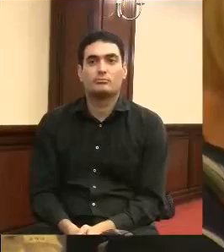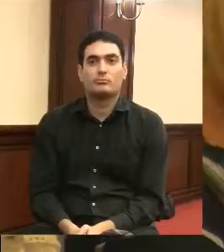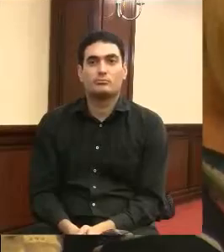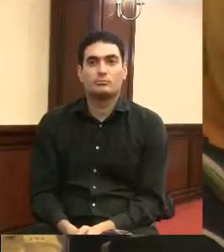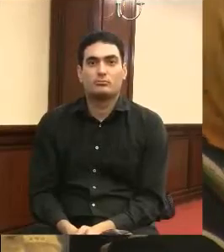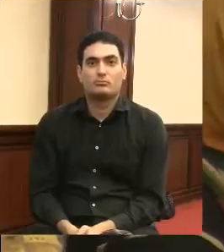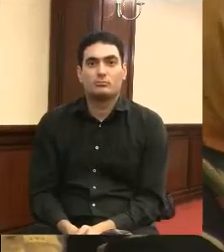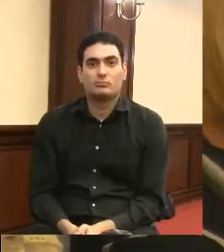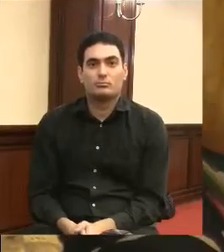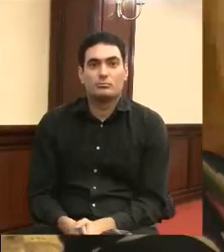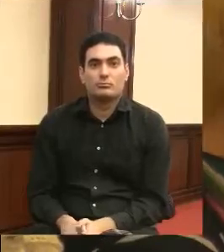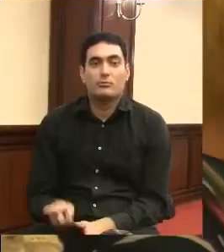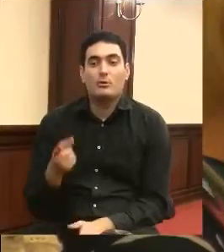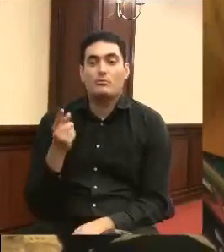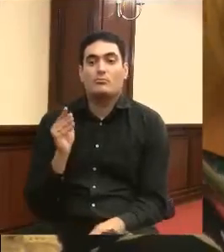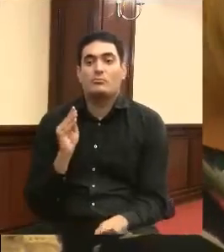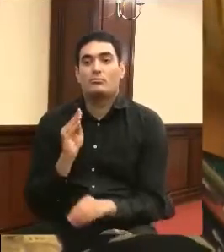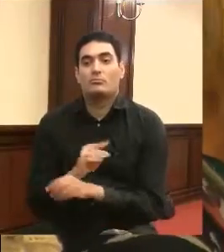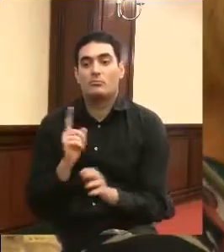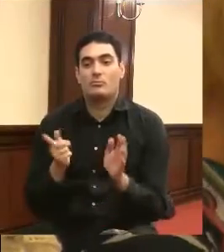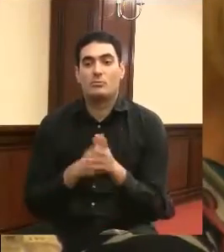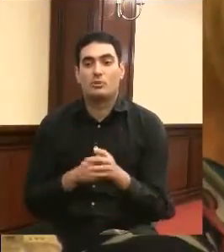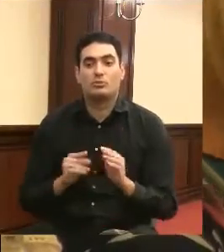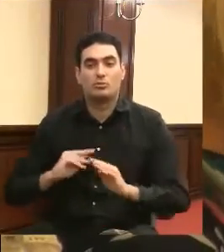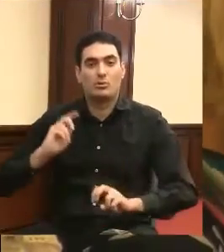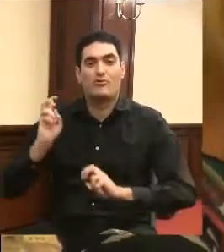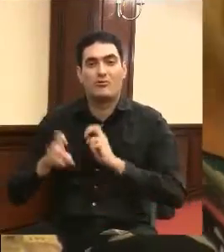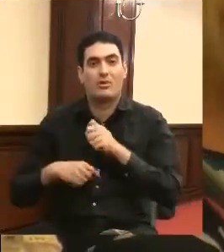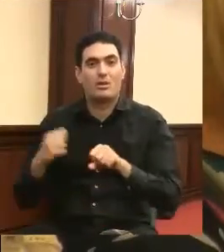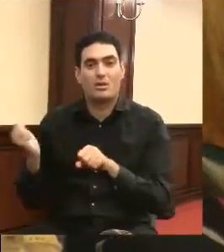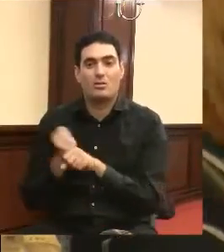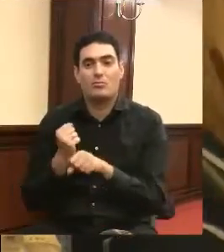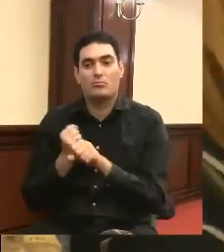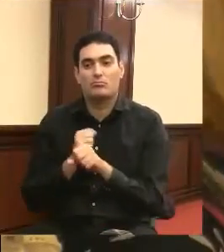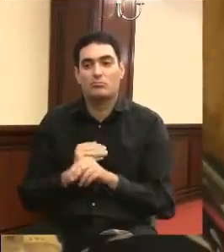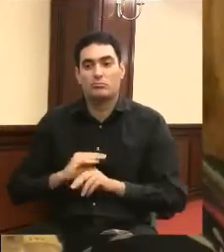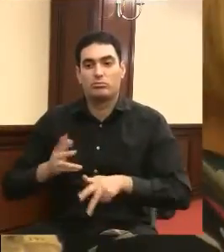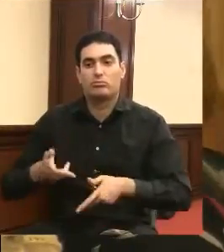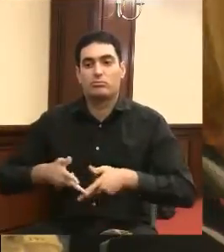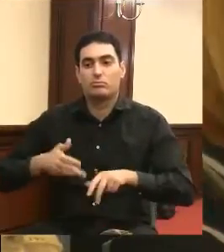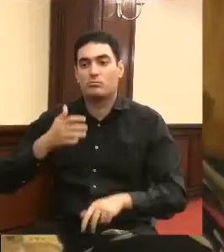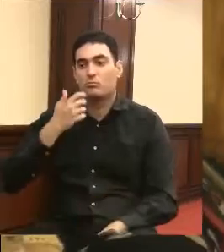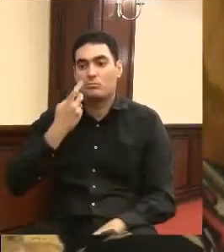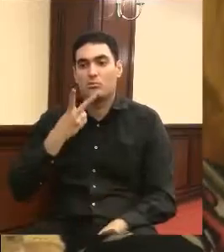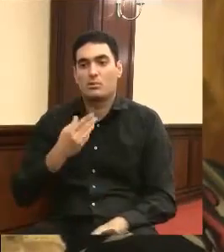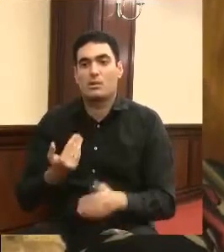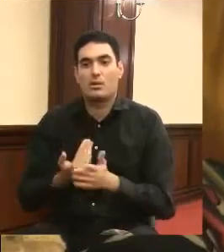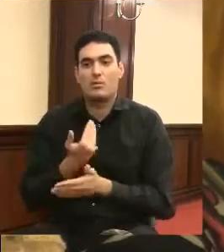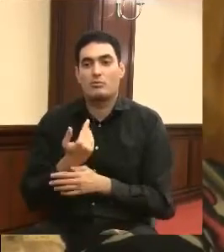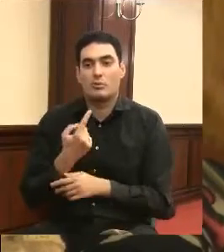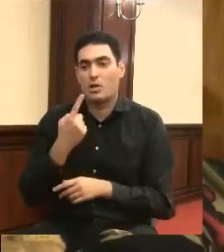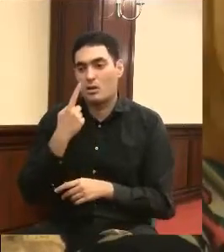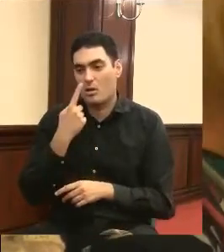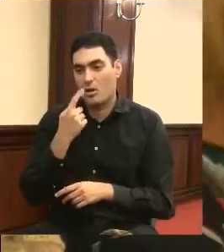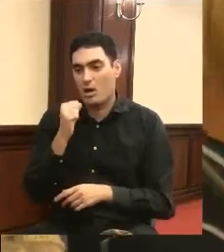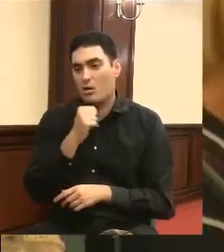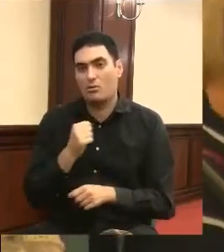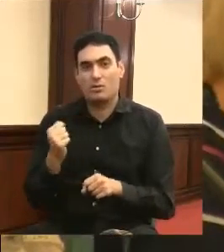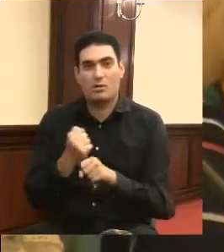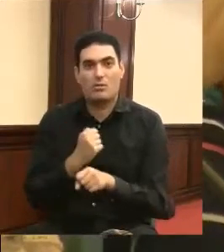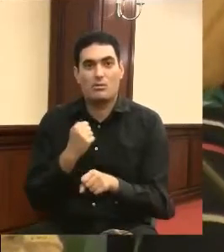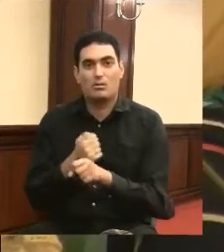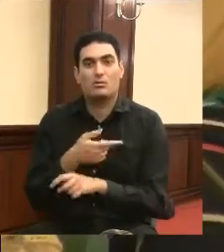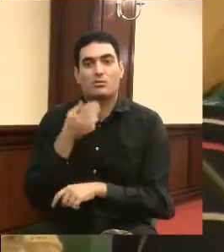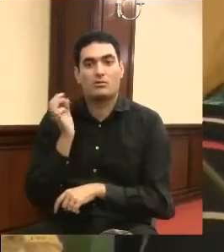de 30 tienen contrato indefinido, pero con indemnizaciones que una ley, su reforma laboral,